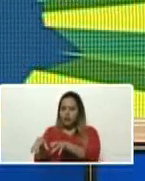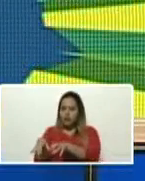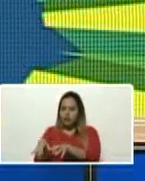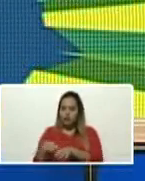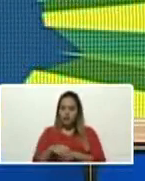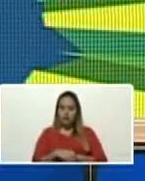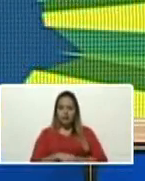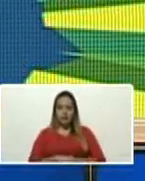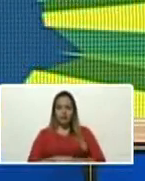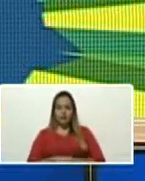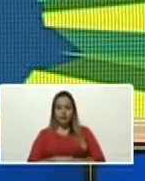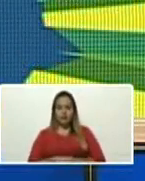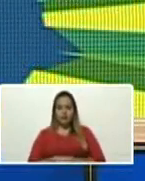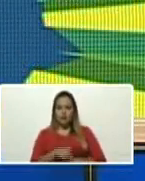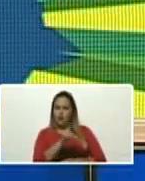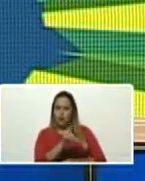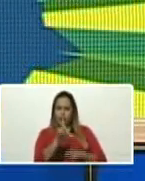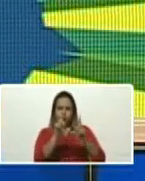No es poca cosa